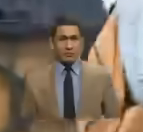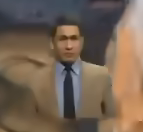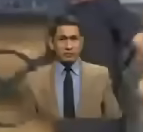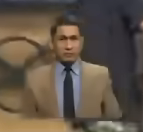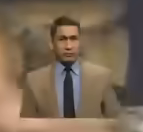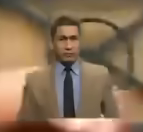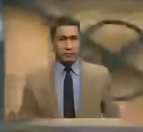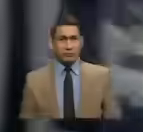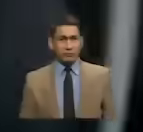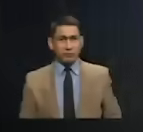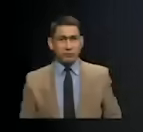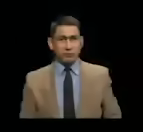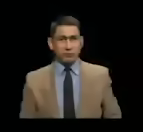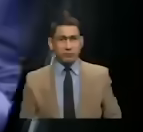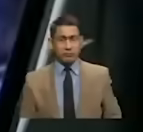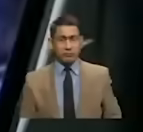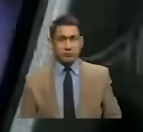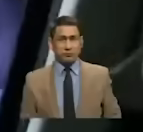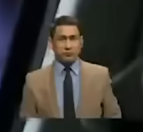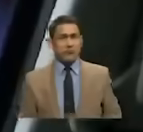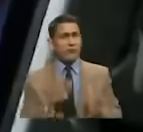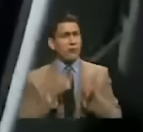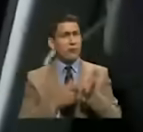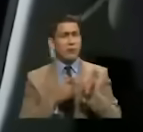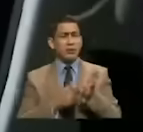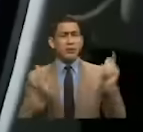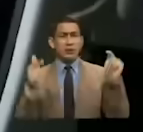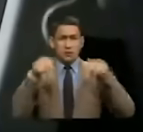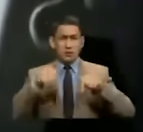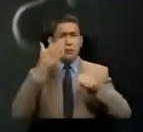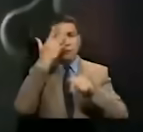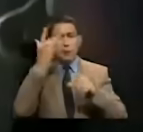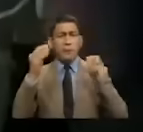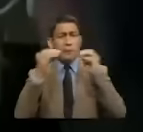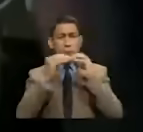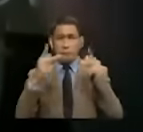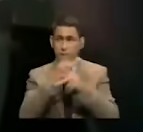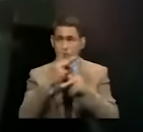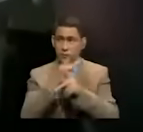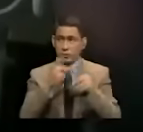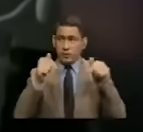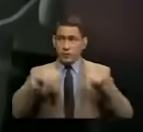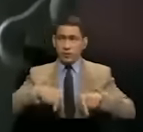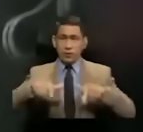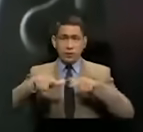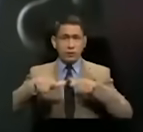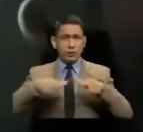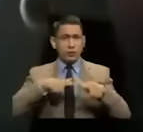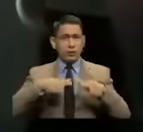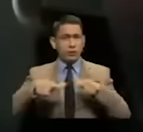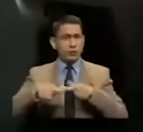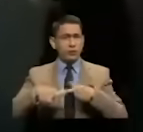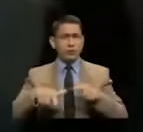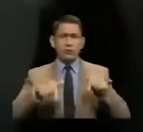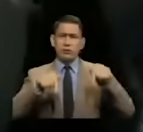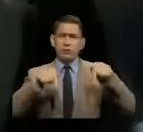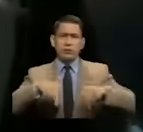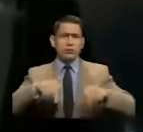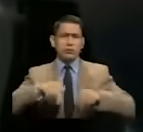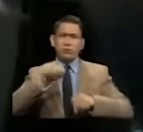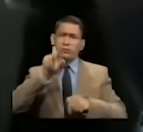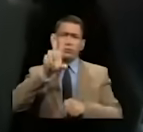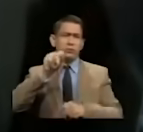¿Qué pasó? ¿Cuál es la vuelta? ¿Qué pasa aquí en la nueva Prosperidad? ¿Por qué la más peligrosa? Una de las más peligrosas. Esto no es peligroso. La gente es un poco